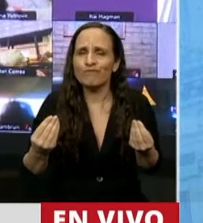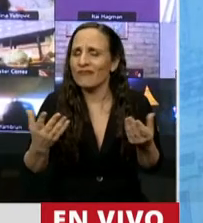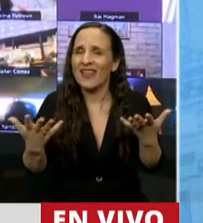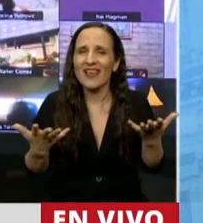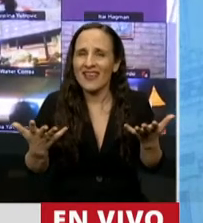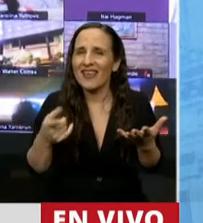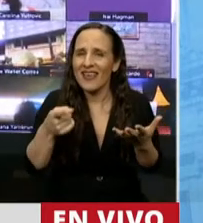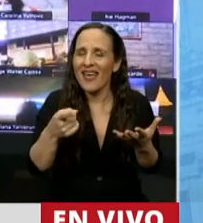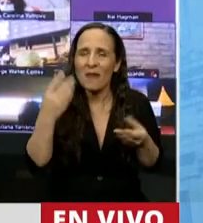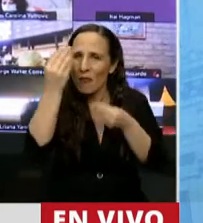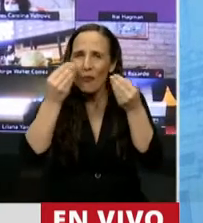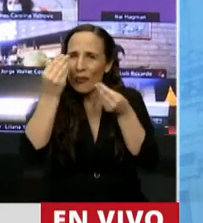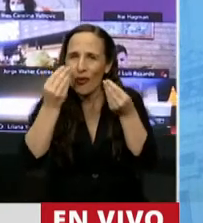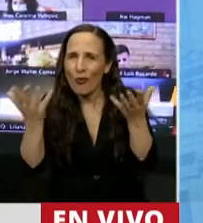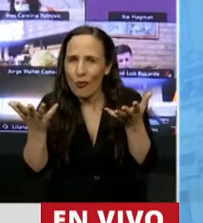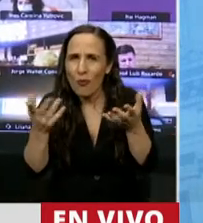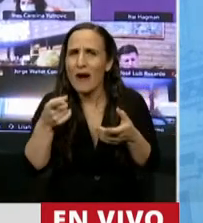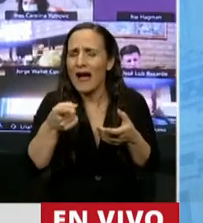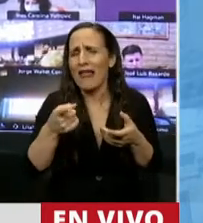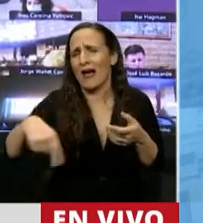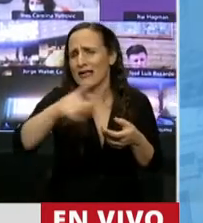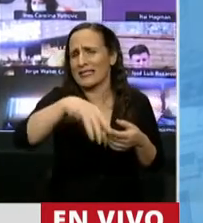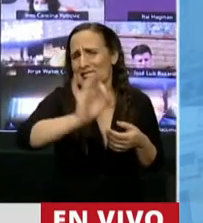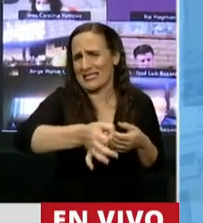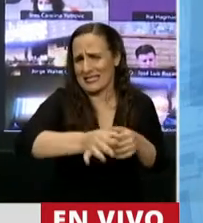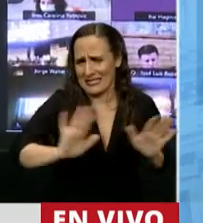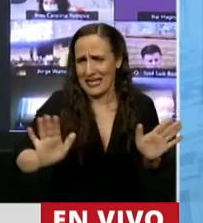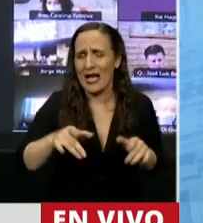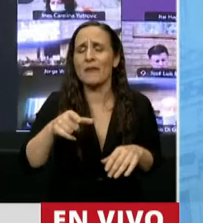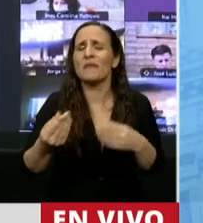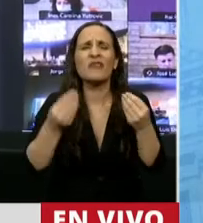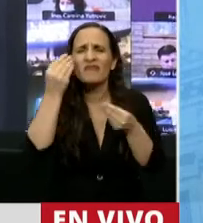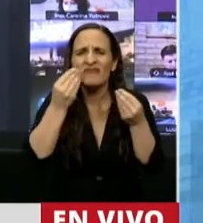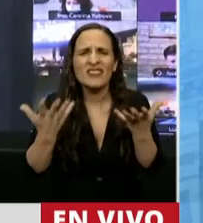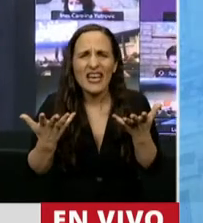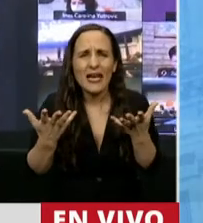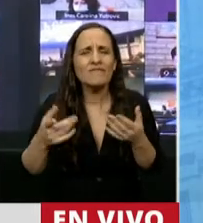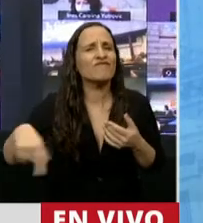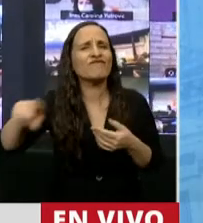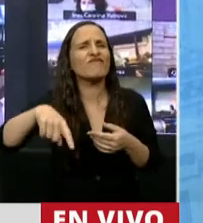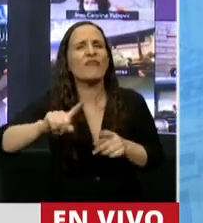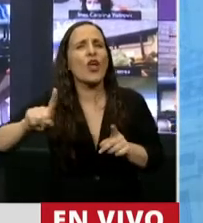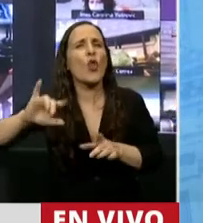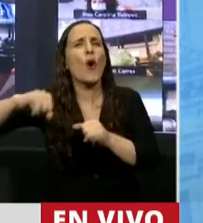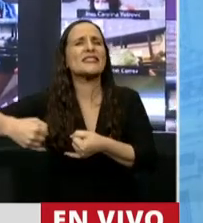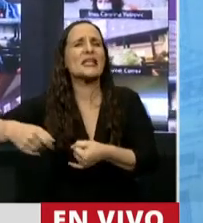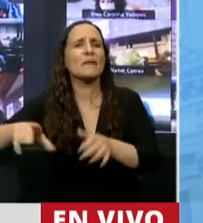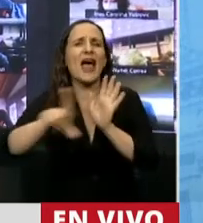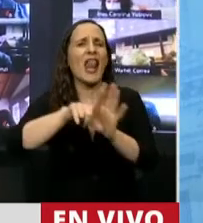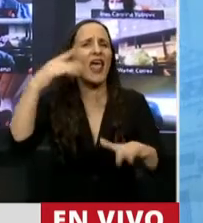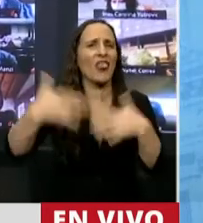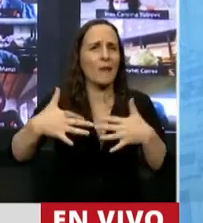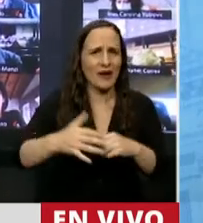realmente preocupa, porque eso ya es de público conocimiento, es que realmente nunca aceptaron que se declarara una ley de